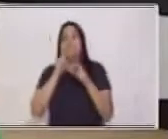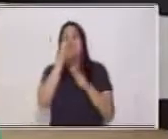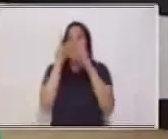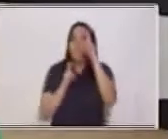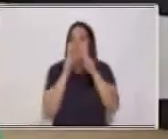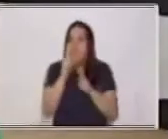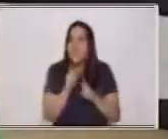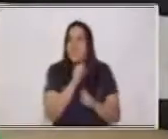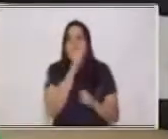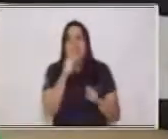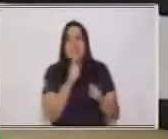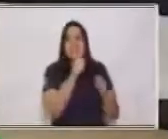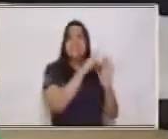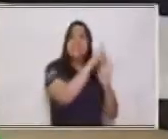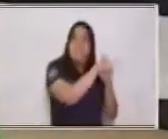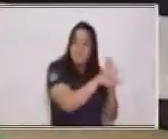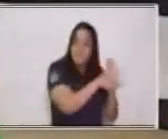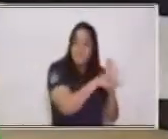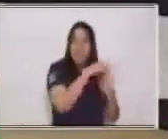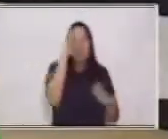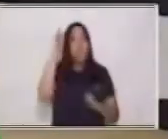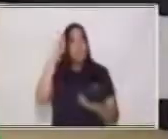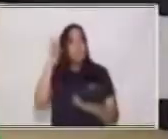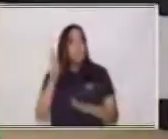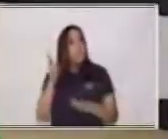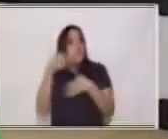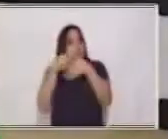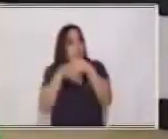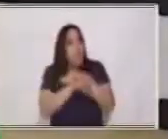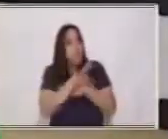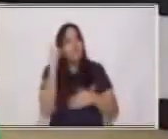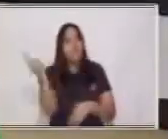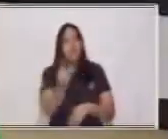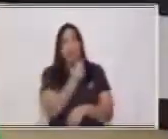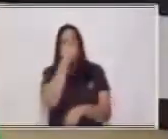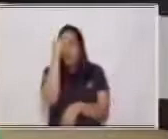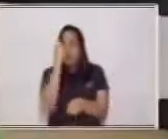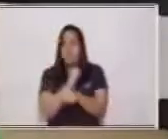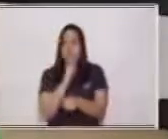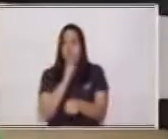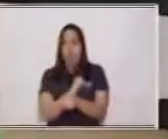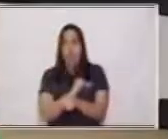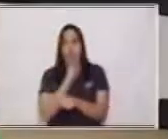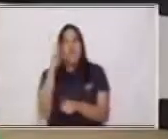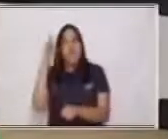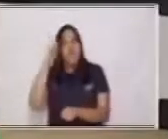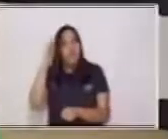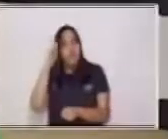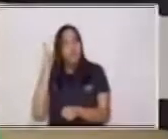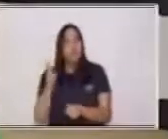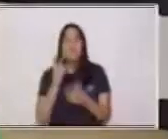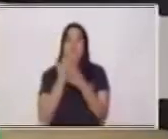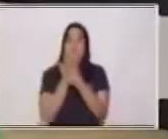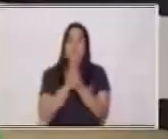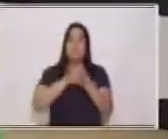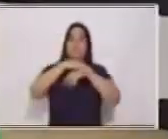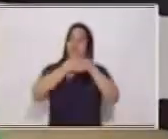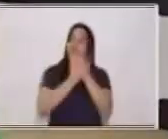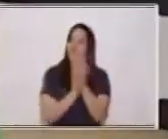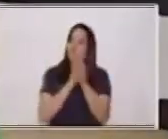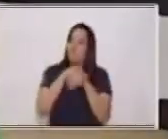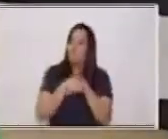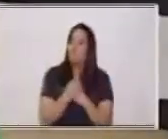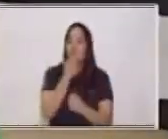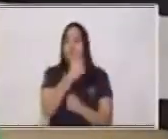negativas. Ten presente, guarda todos tus trabajos y recuerda, lávate las manos con agua y